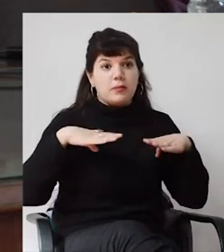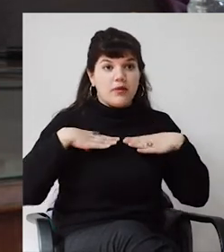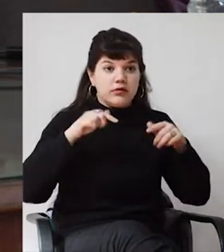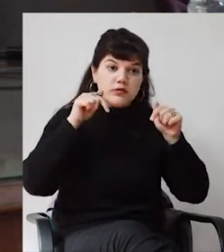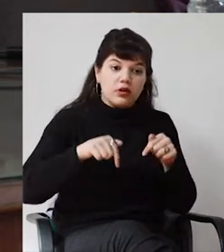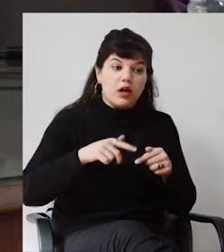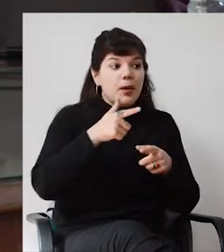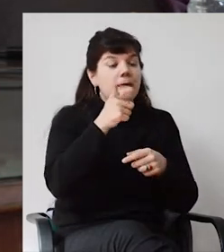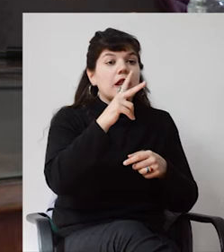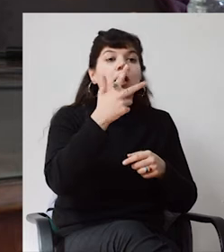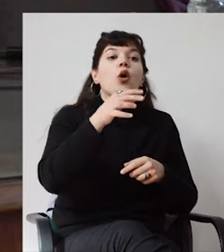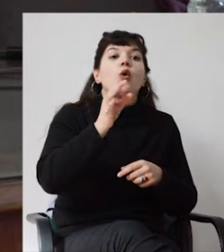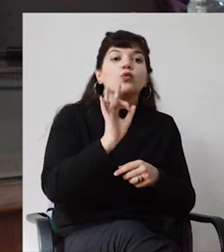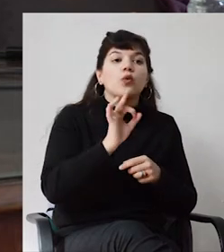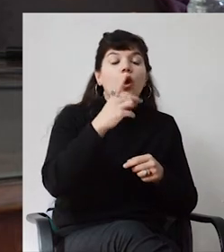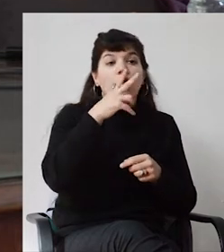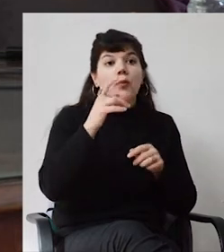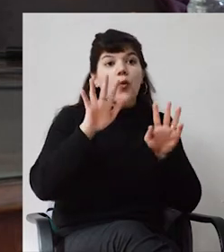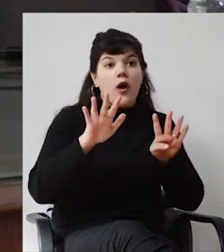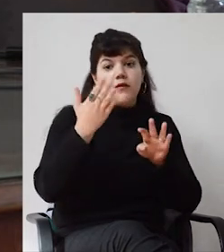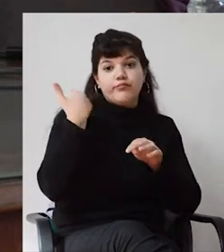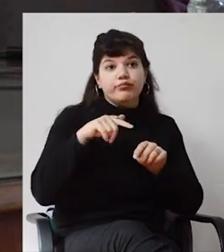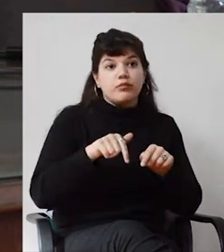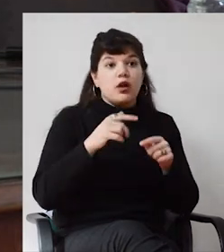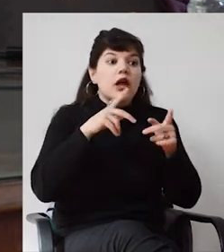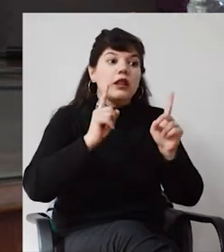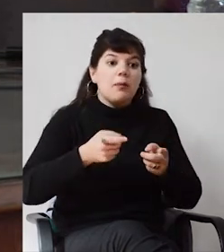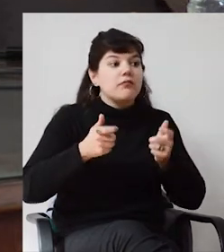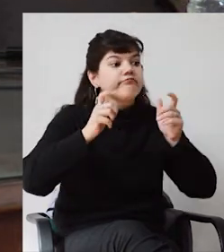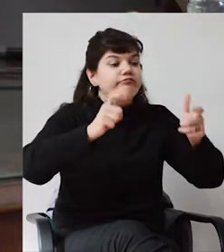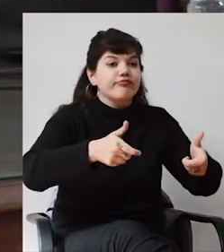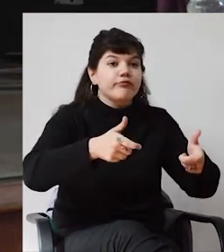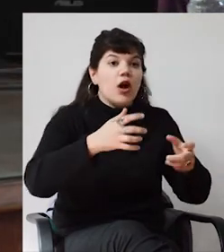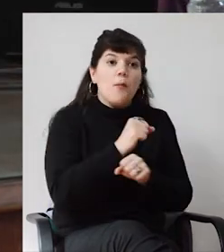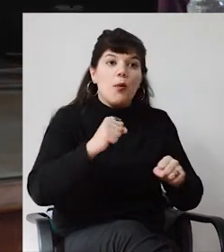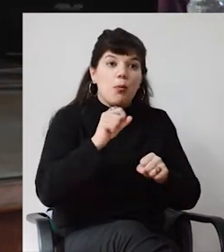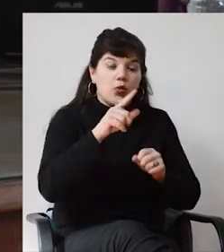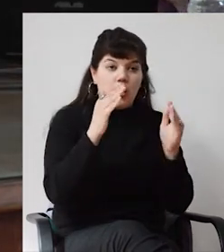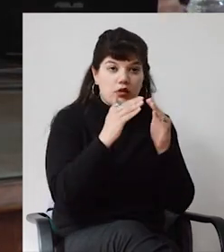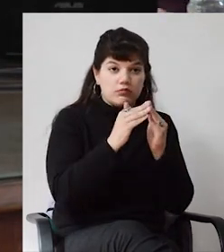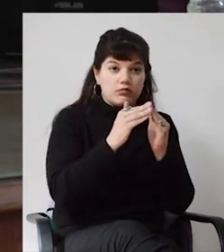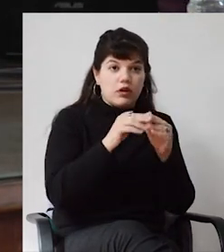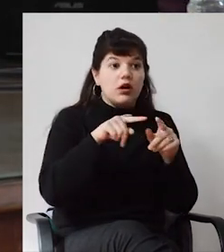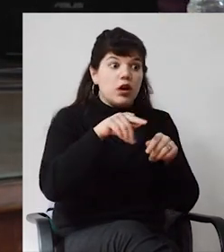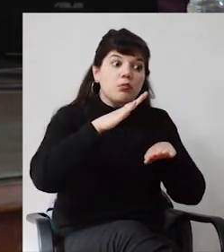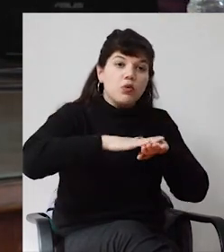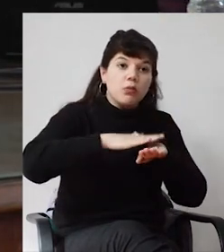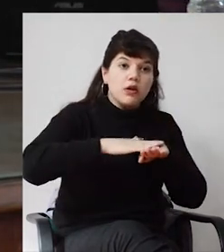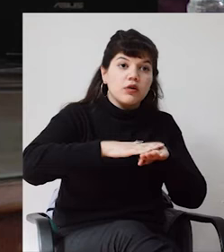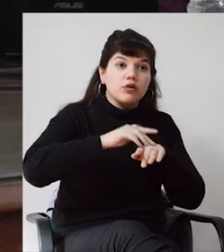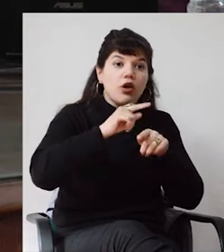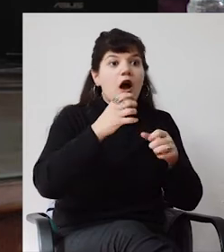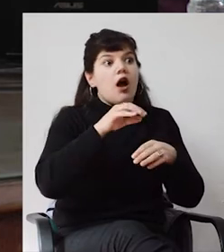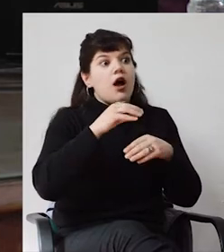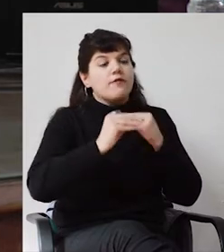Física. Fue asesinada el 3 de octubre del 2009, luego de recibir un paquete bomba en su domicilio. Desde ese